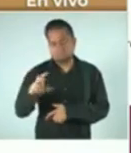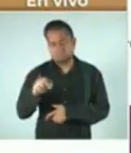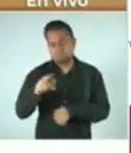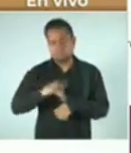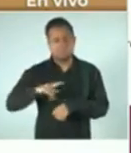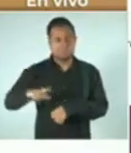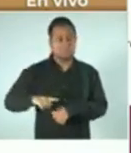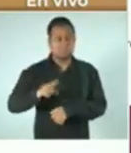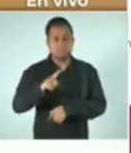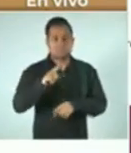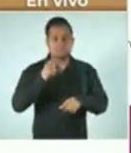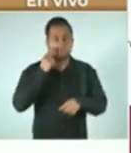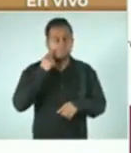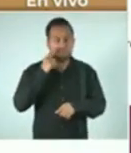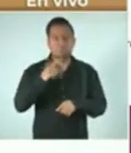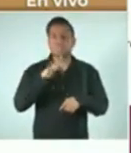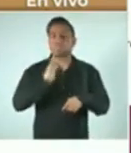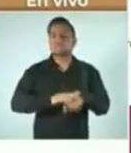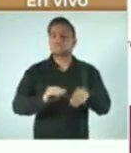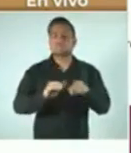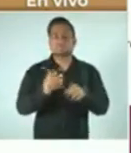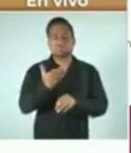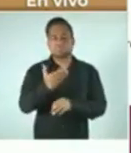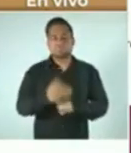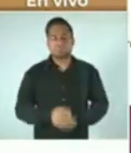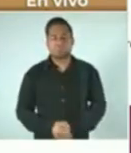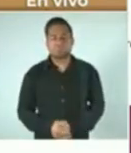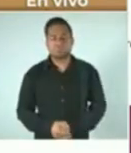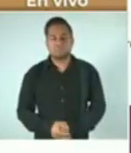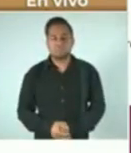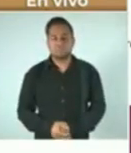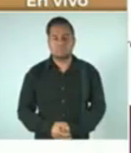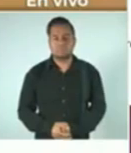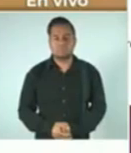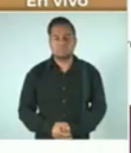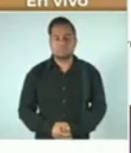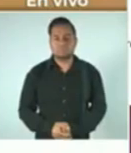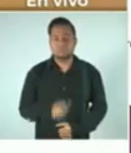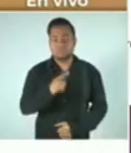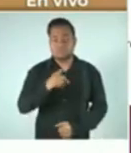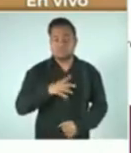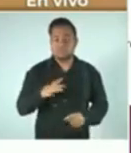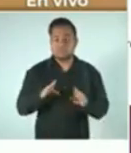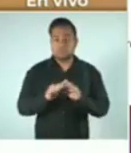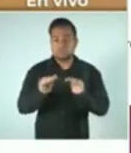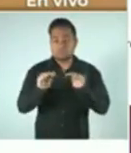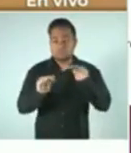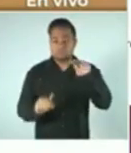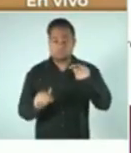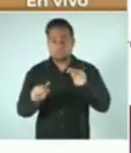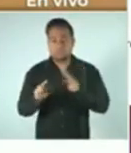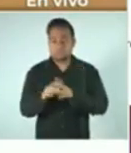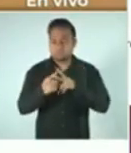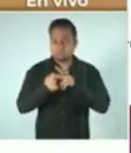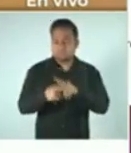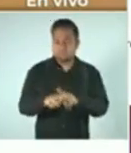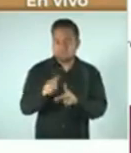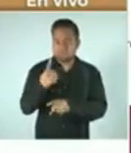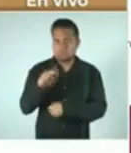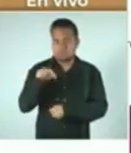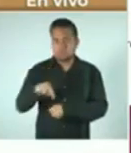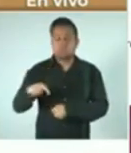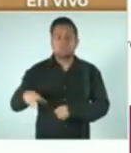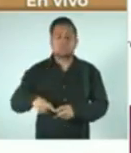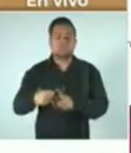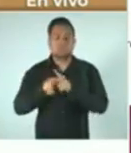Ahí está muy claro, miren, aquí hay una brecha muy importante de disminución a partir de diciembre que entró este